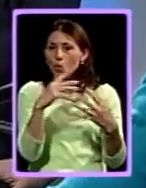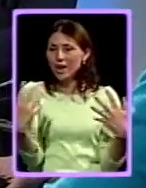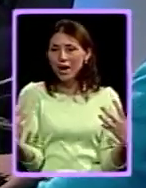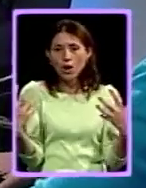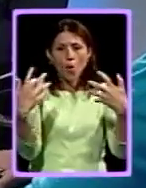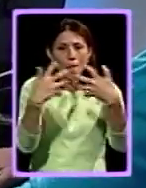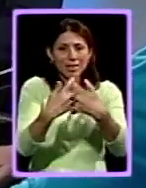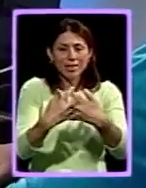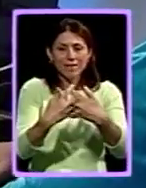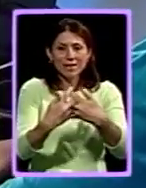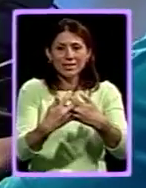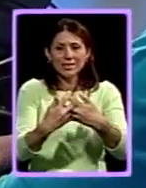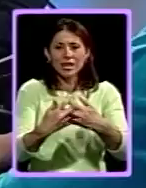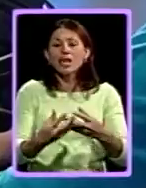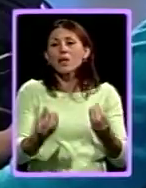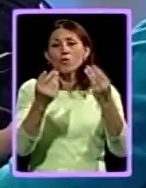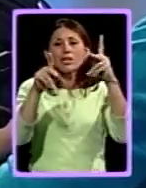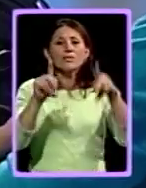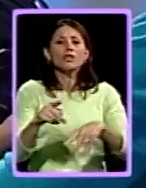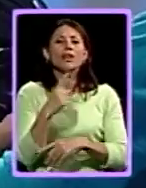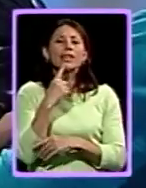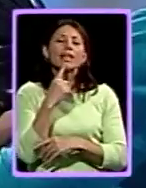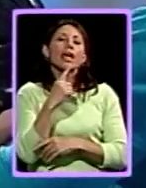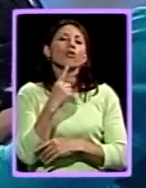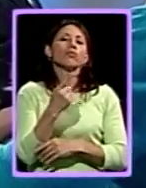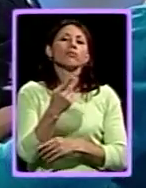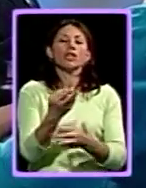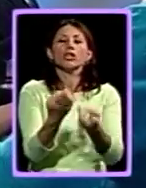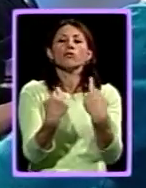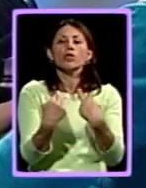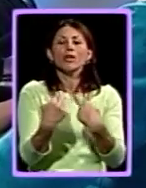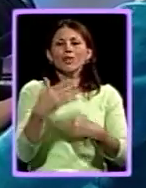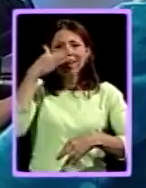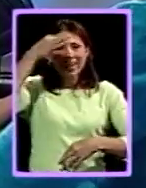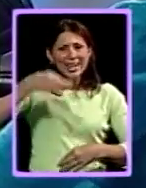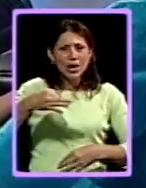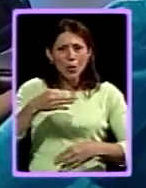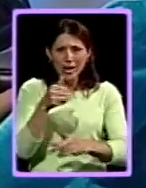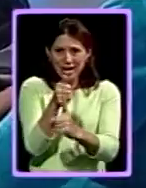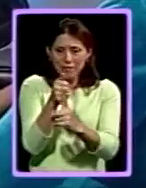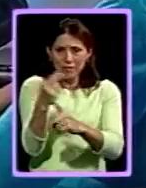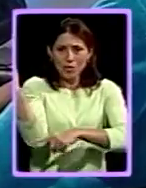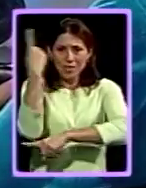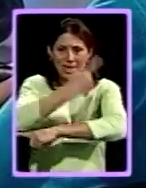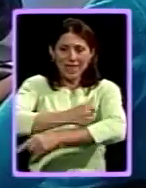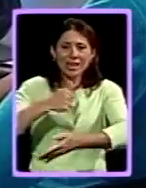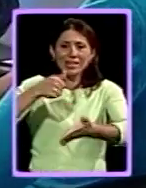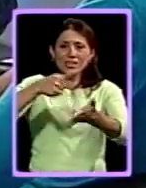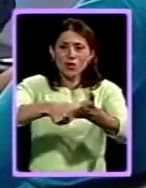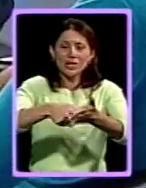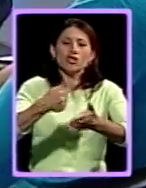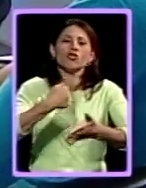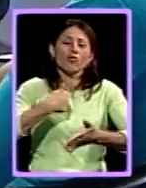y llegaron a decir, creo que hasta ese día me voy a definir. Eso lo fuimos siguiendo, y justamente, digamos,